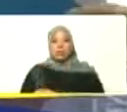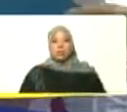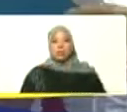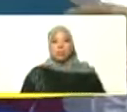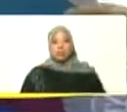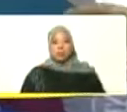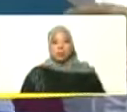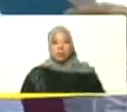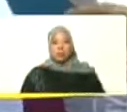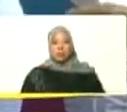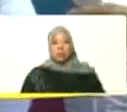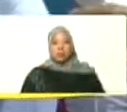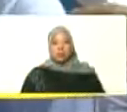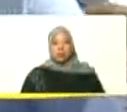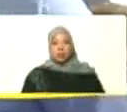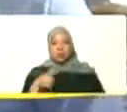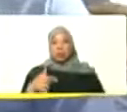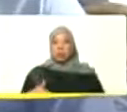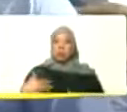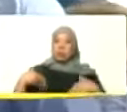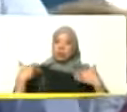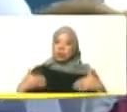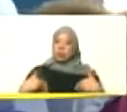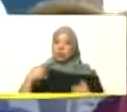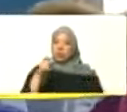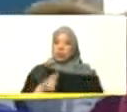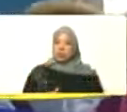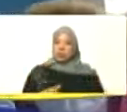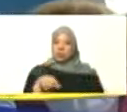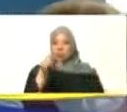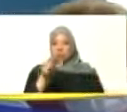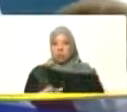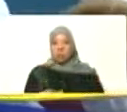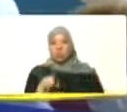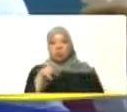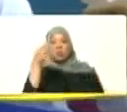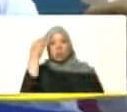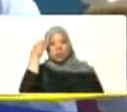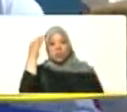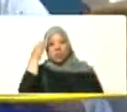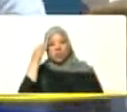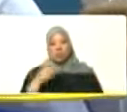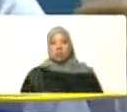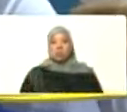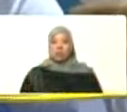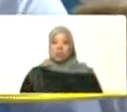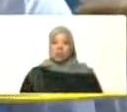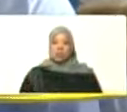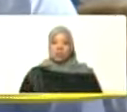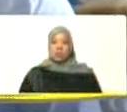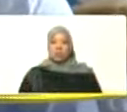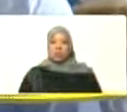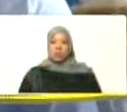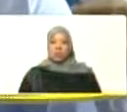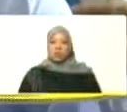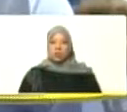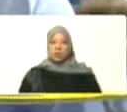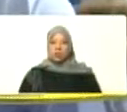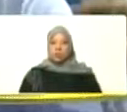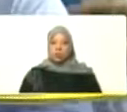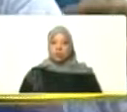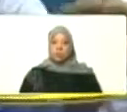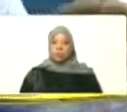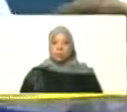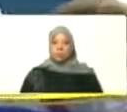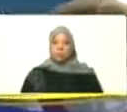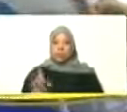hospital. Creo, hablaba ahorita con Hernández Lara, es parte de eso que usted manifestaba, de la logística en el terreno.